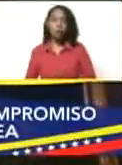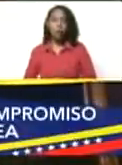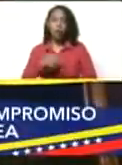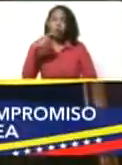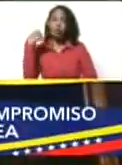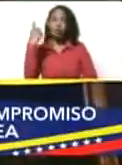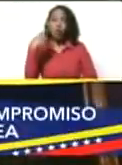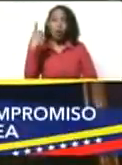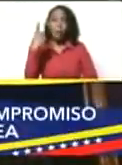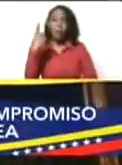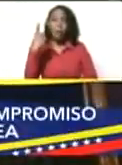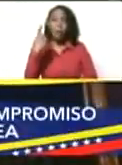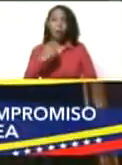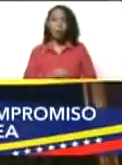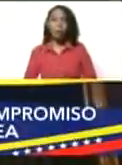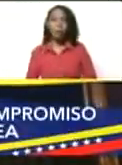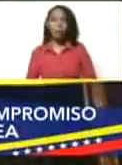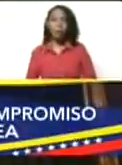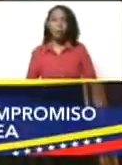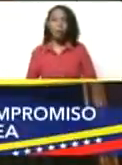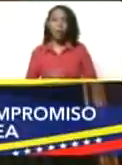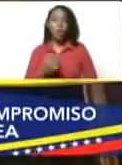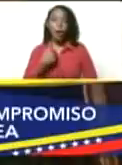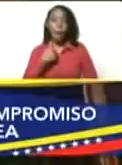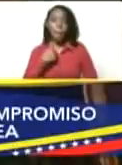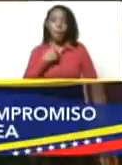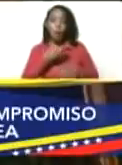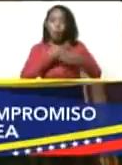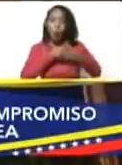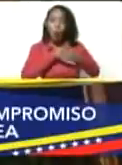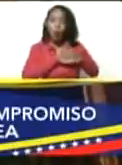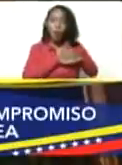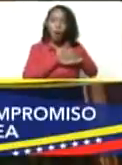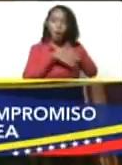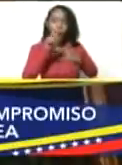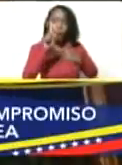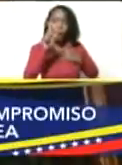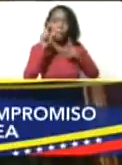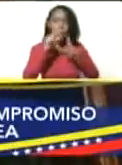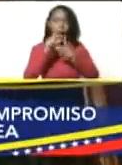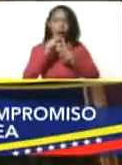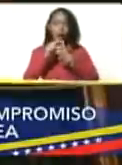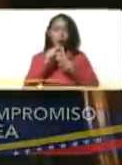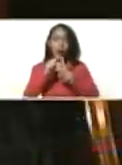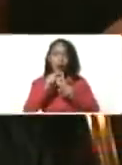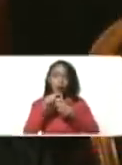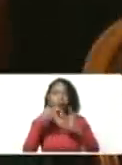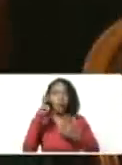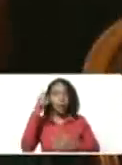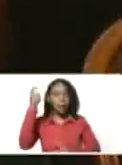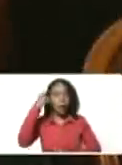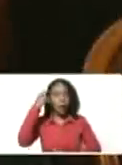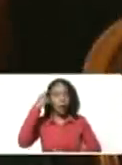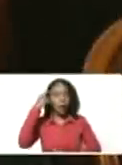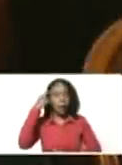solamente me queda una palabra que resuena en mi